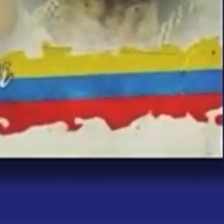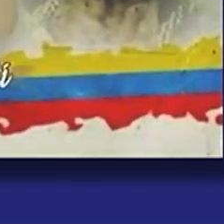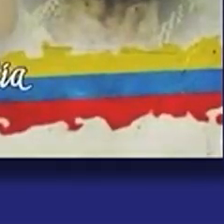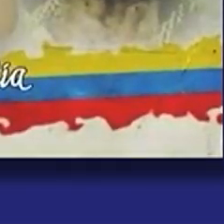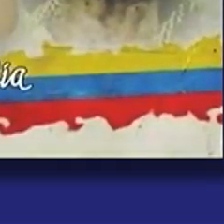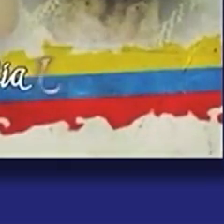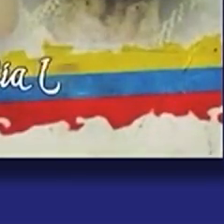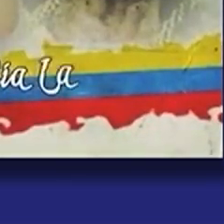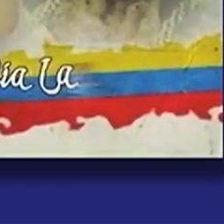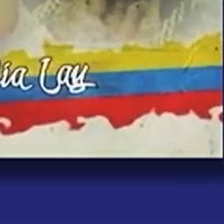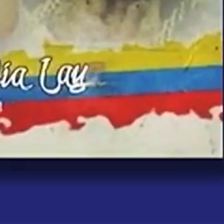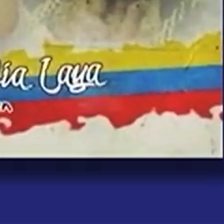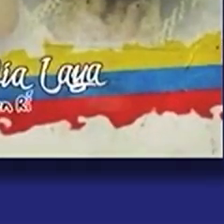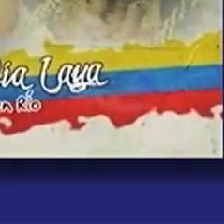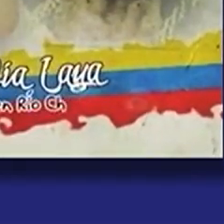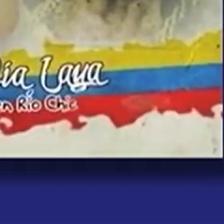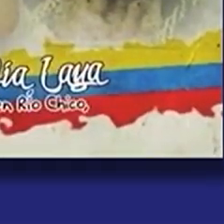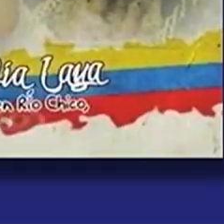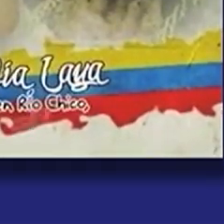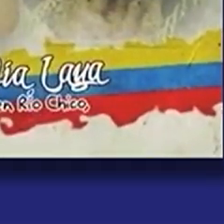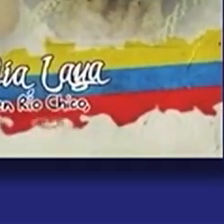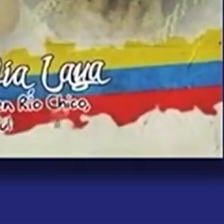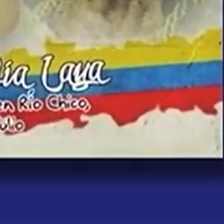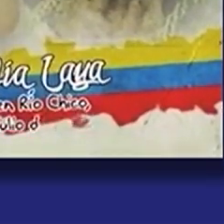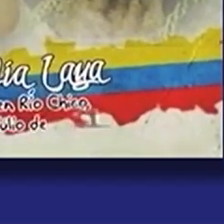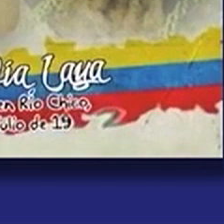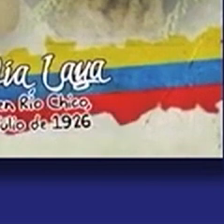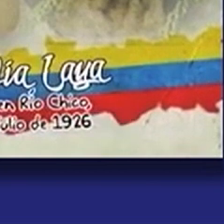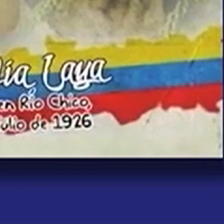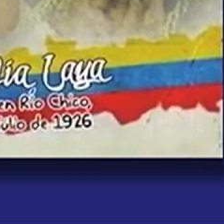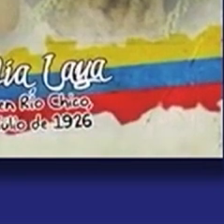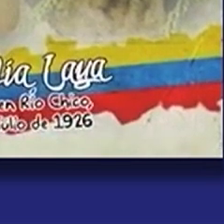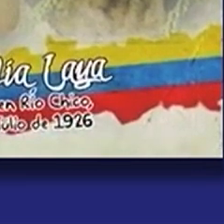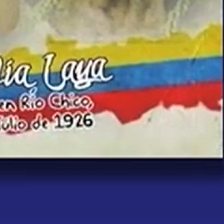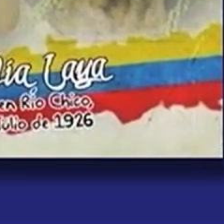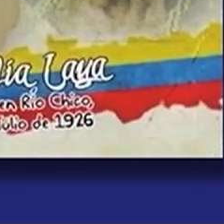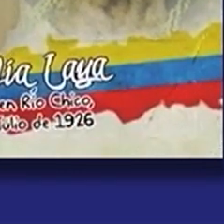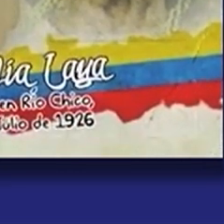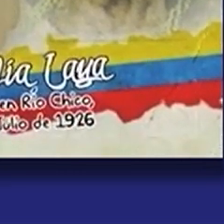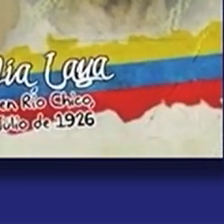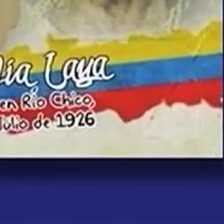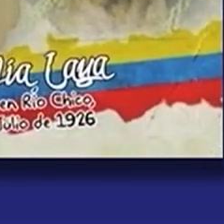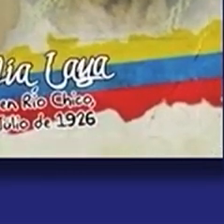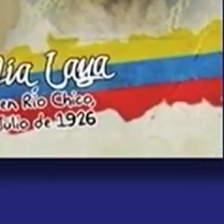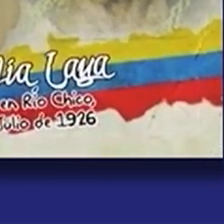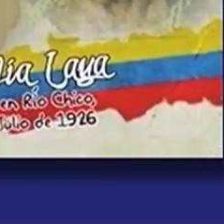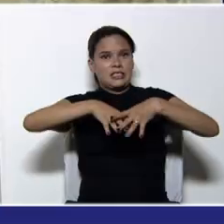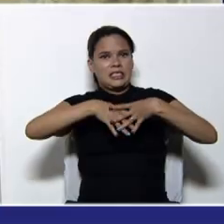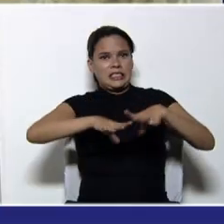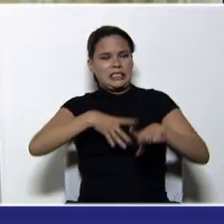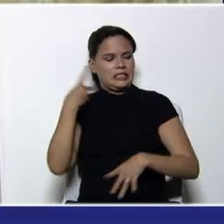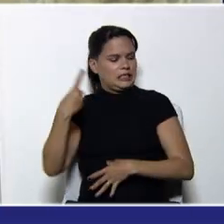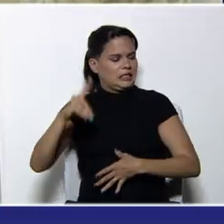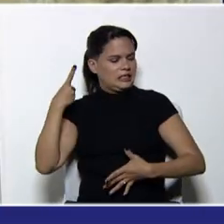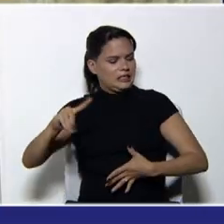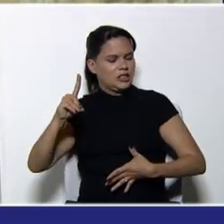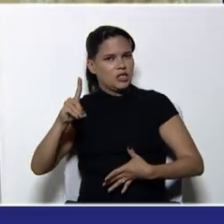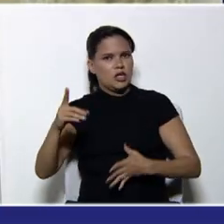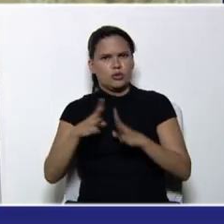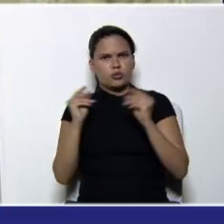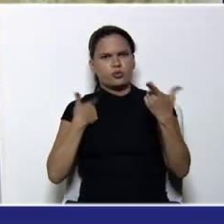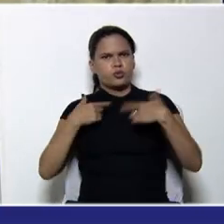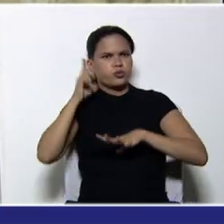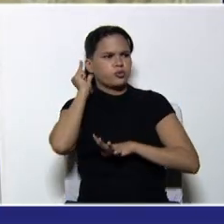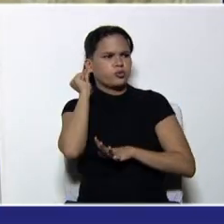Argelia Laya, docente y líder guerrillera, defendió con tenacidad los derechos de las mujeres en todos sus